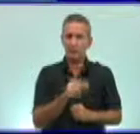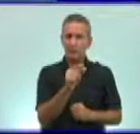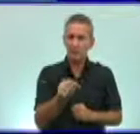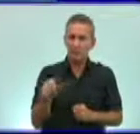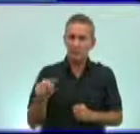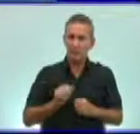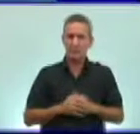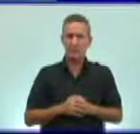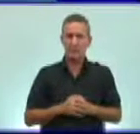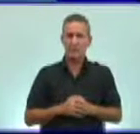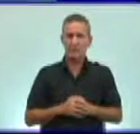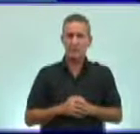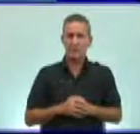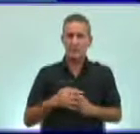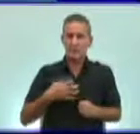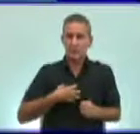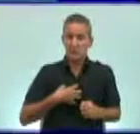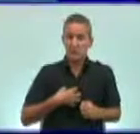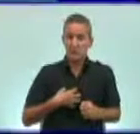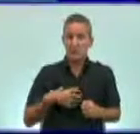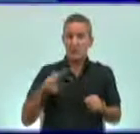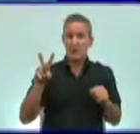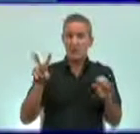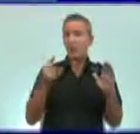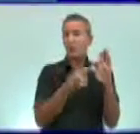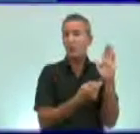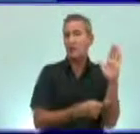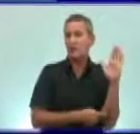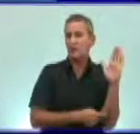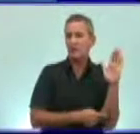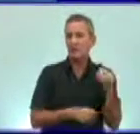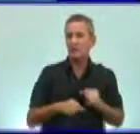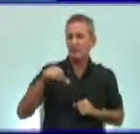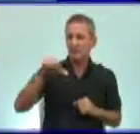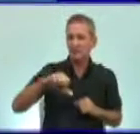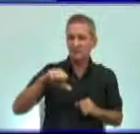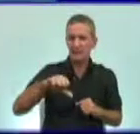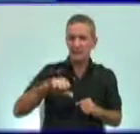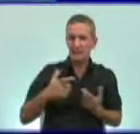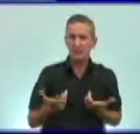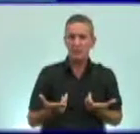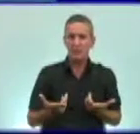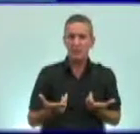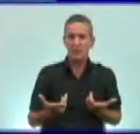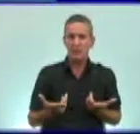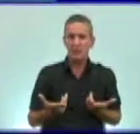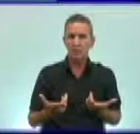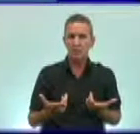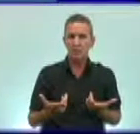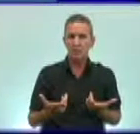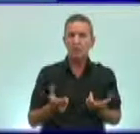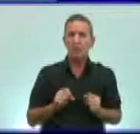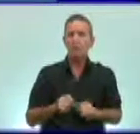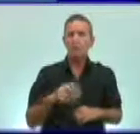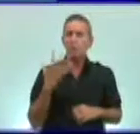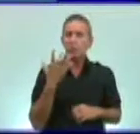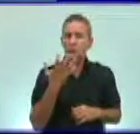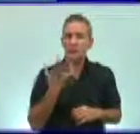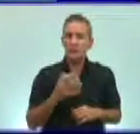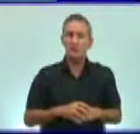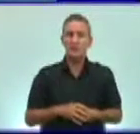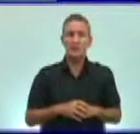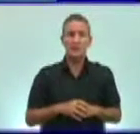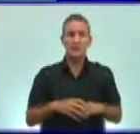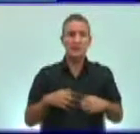valoración muy crítica, negativa, sobre la forja y el impacto de Simón Bolívar? Al